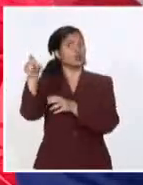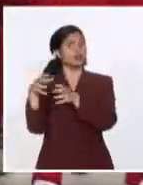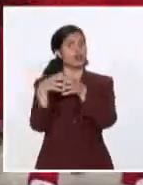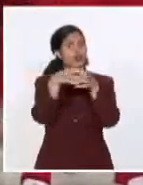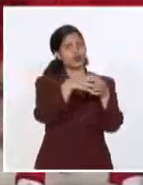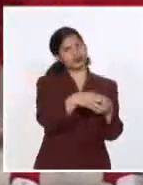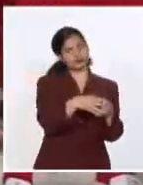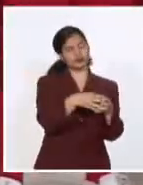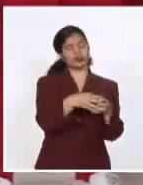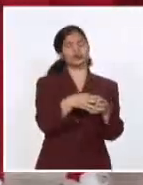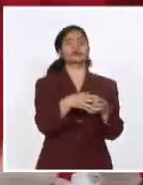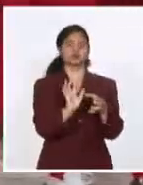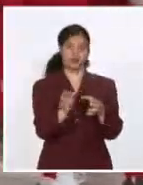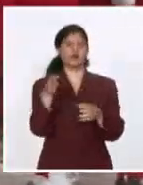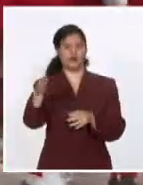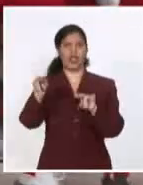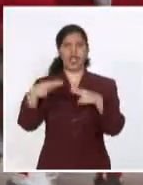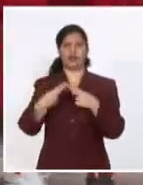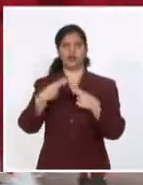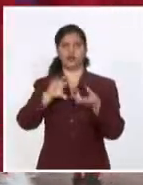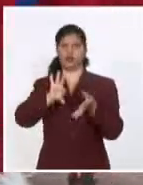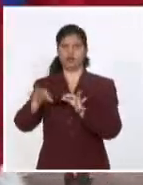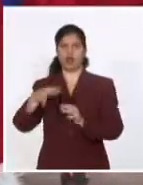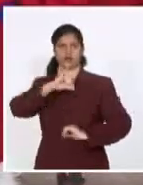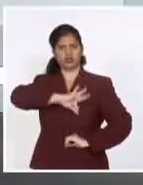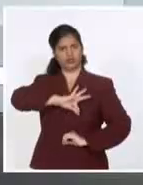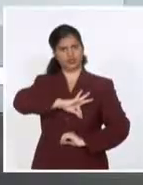representó al pueblo cubano